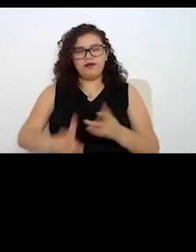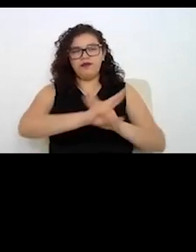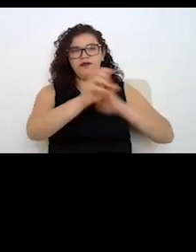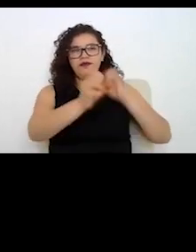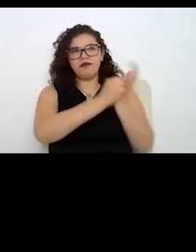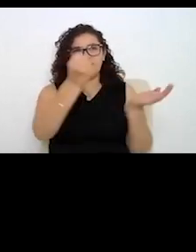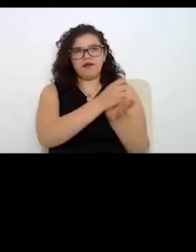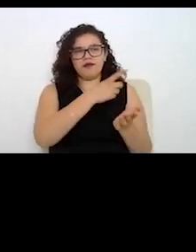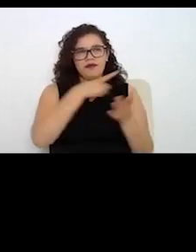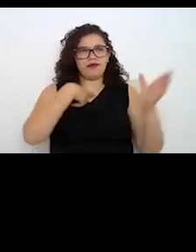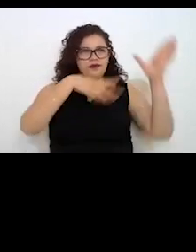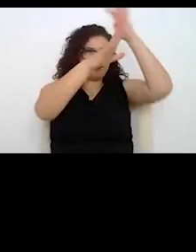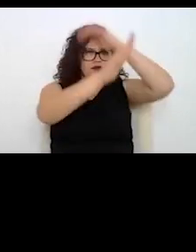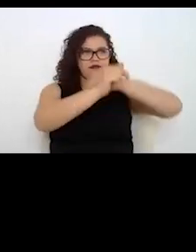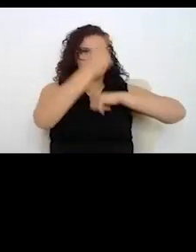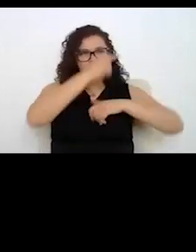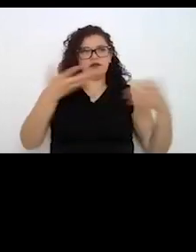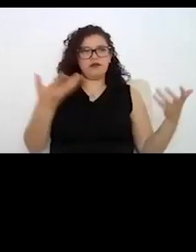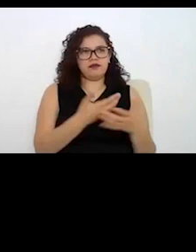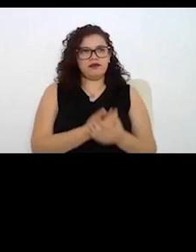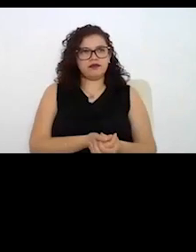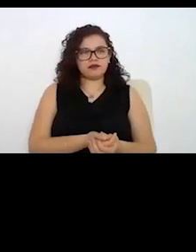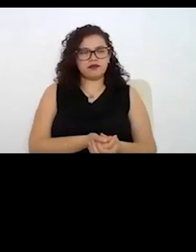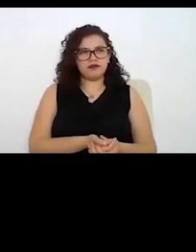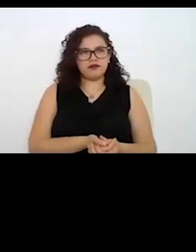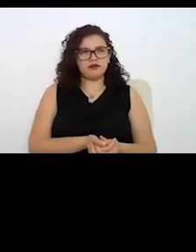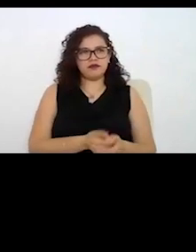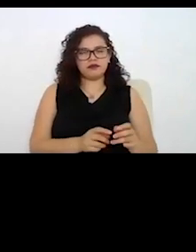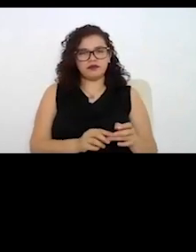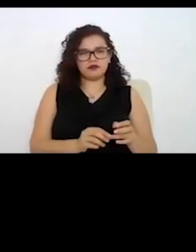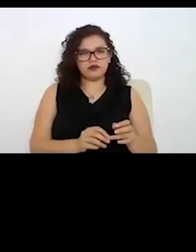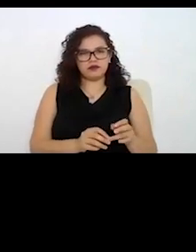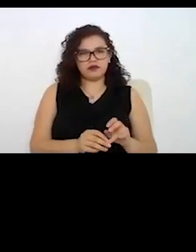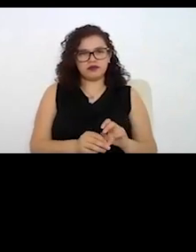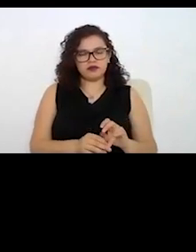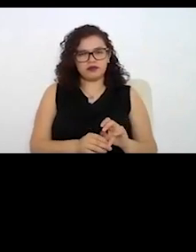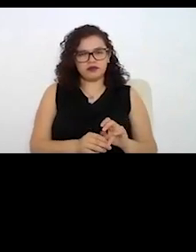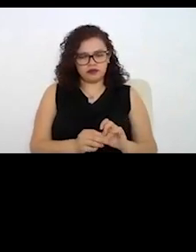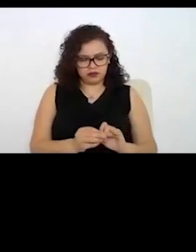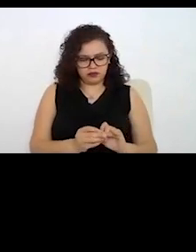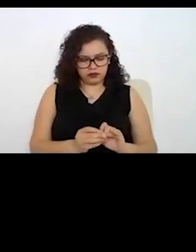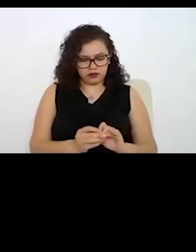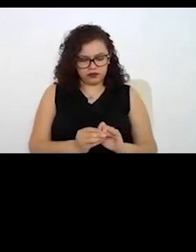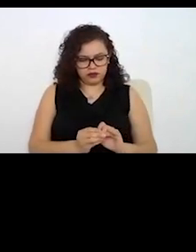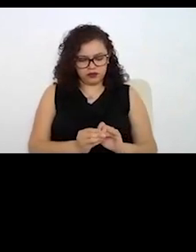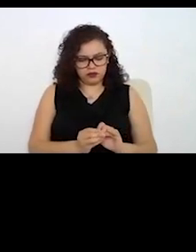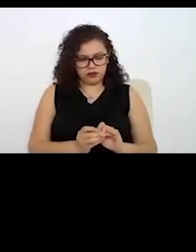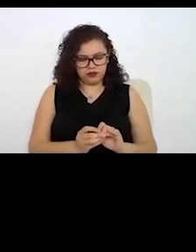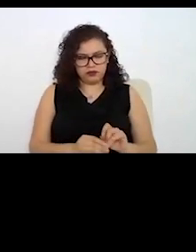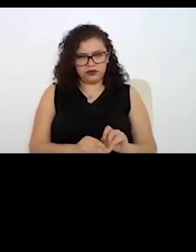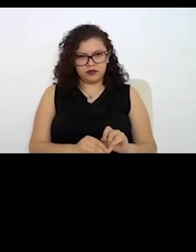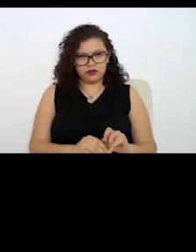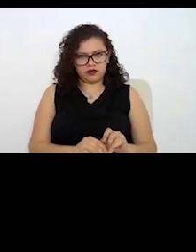nuestra conciliación prejudicial ante el Centro Federal de Conciliación o Centro Estatal, dependiendo de la jurisdicción. Muchas gracias, Juan. Muy completa